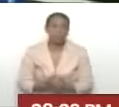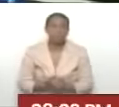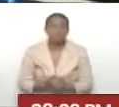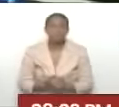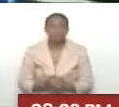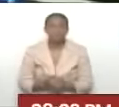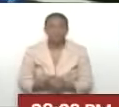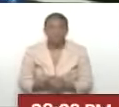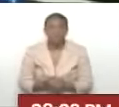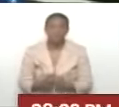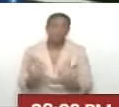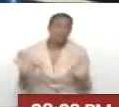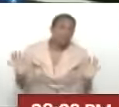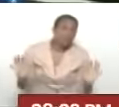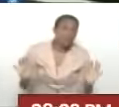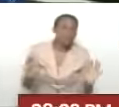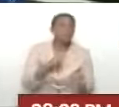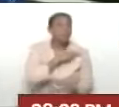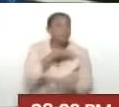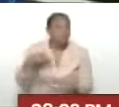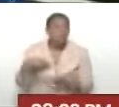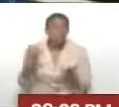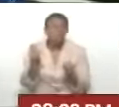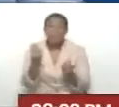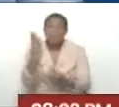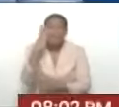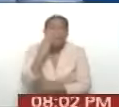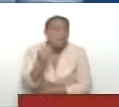bueno, nosotros tenemos bastante experiencia,